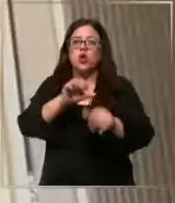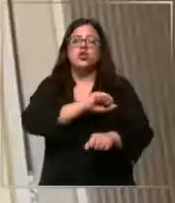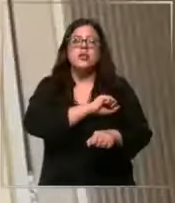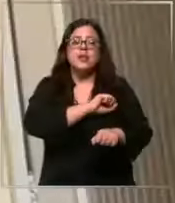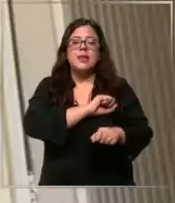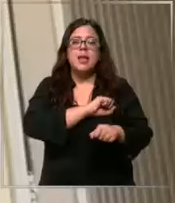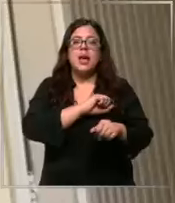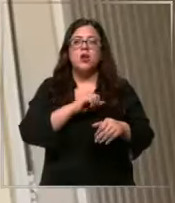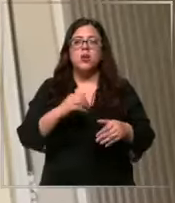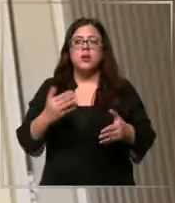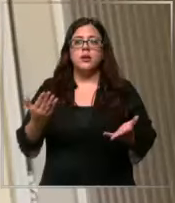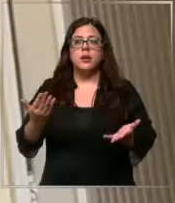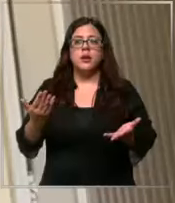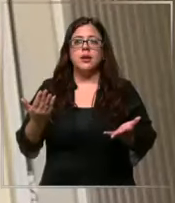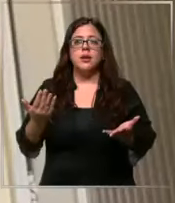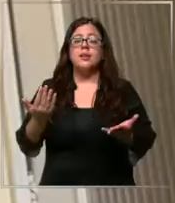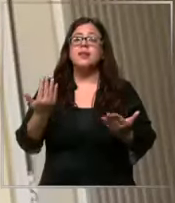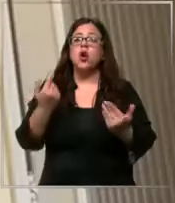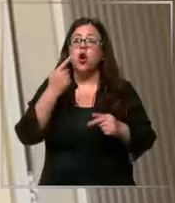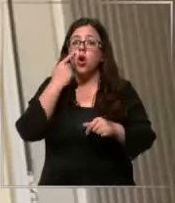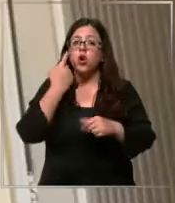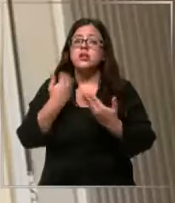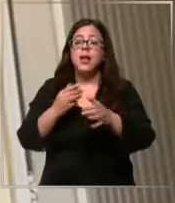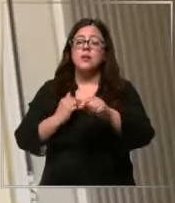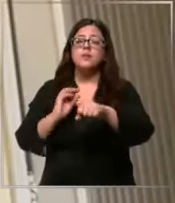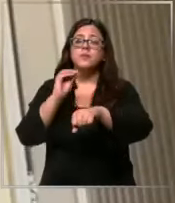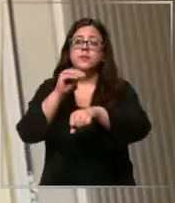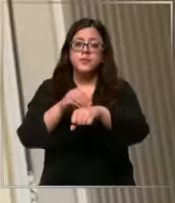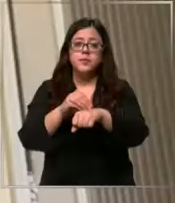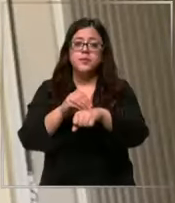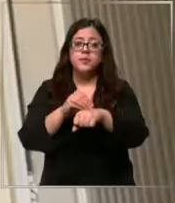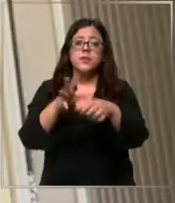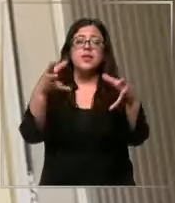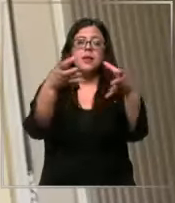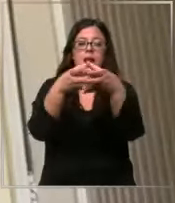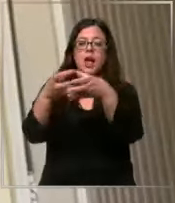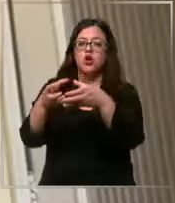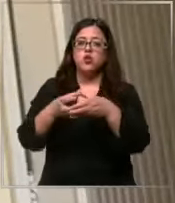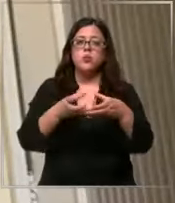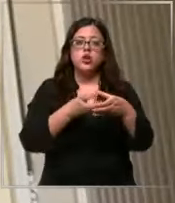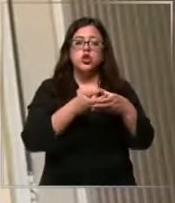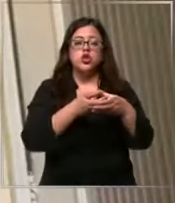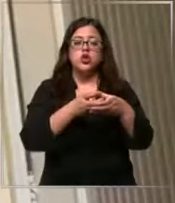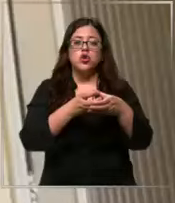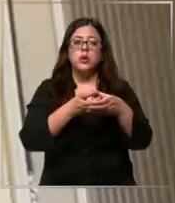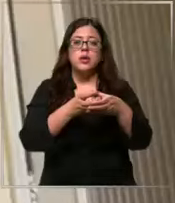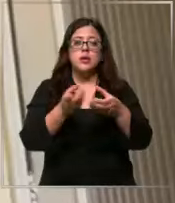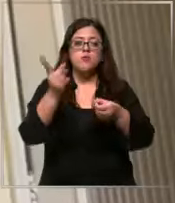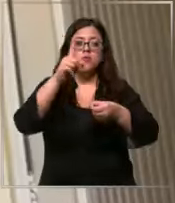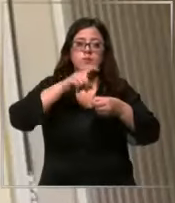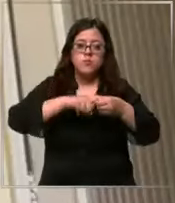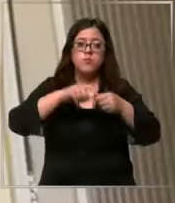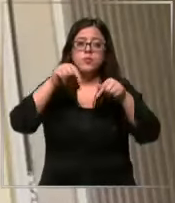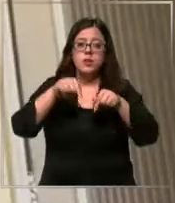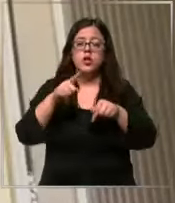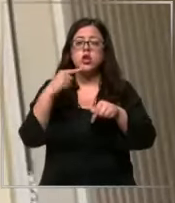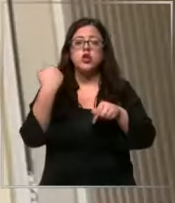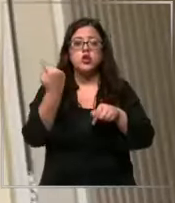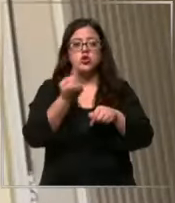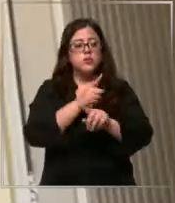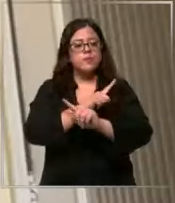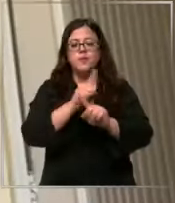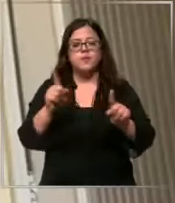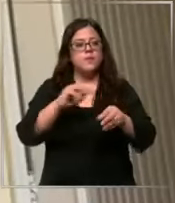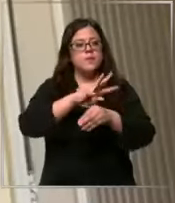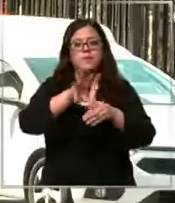desde ya les decimos, a nombre de todas las agrupaciones que están plegadas acá, que nosotros no nos uniremos a